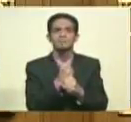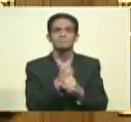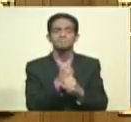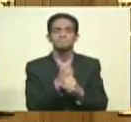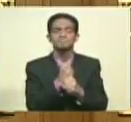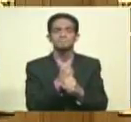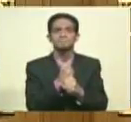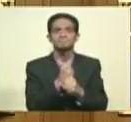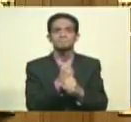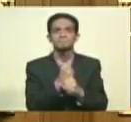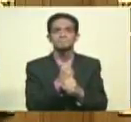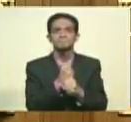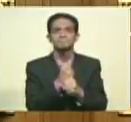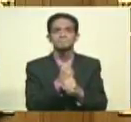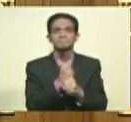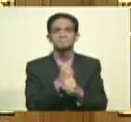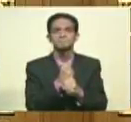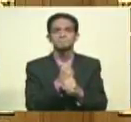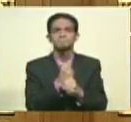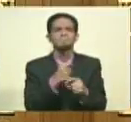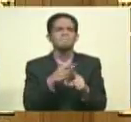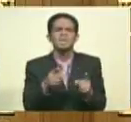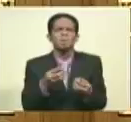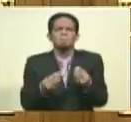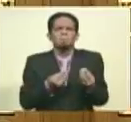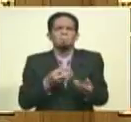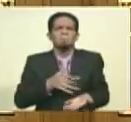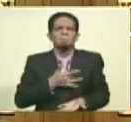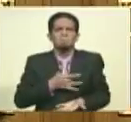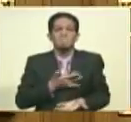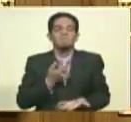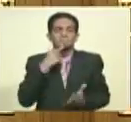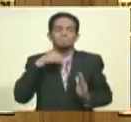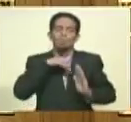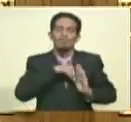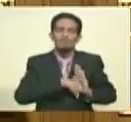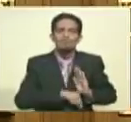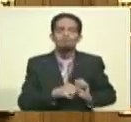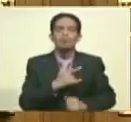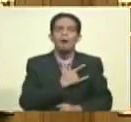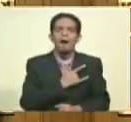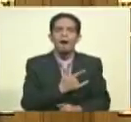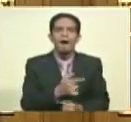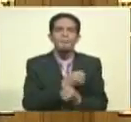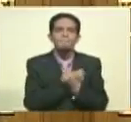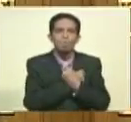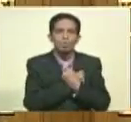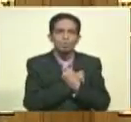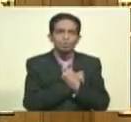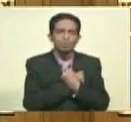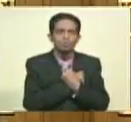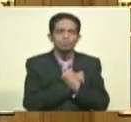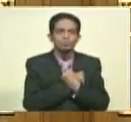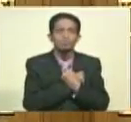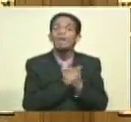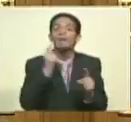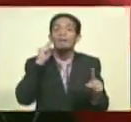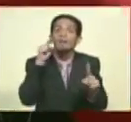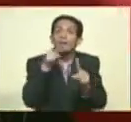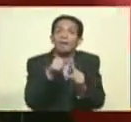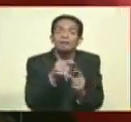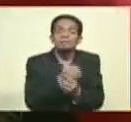impulsados por profundos sentimientos de amor. La razón amorosa de Chávez la han